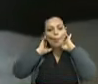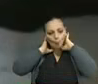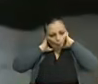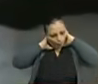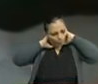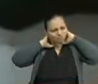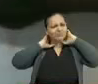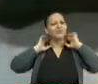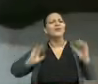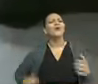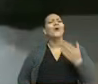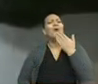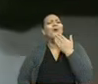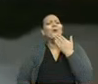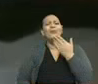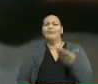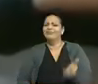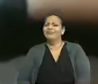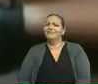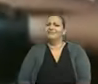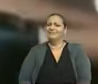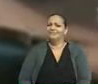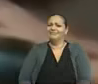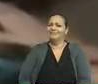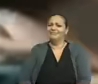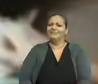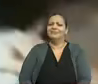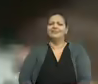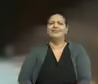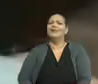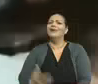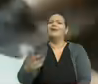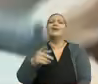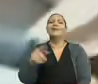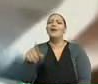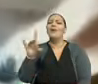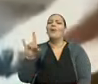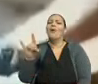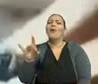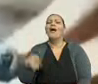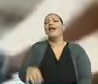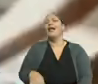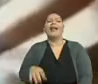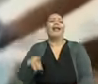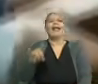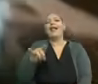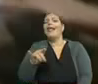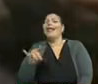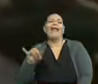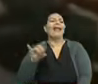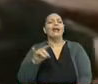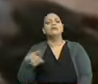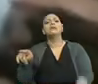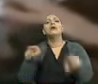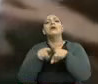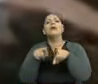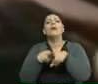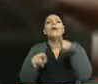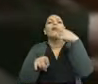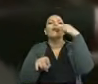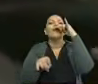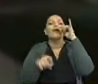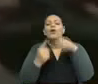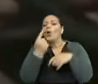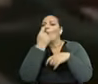perritos, ¿no? Travieso. Le dio, son como niños. Le dio y se ponen ahí y juegan, ellos